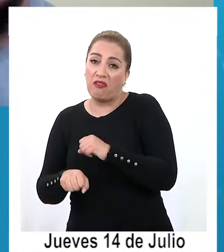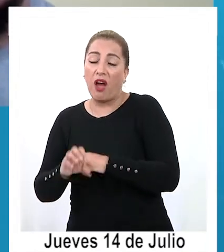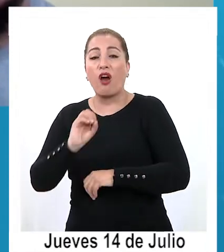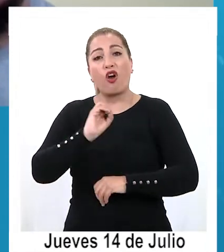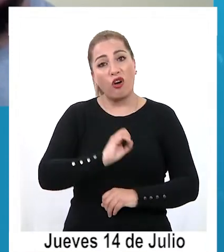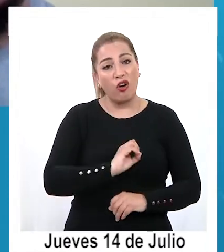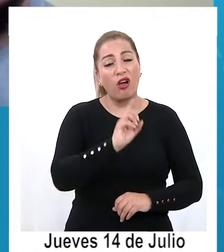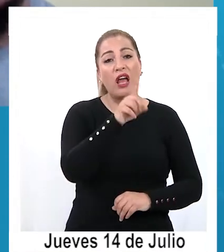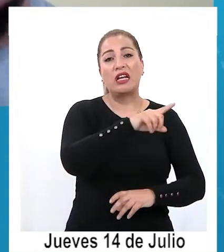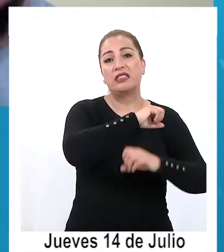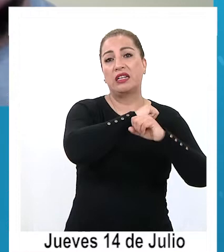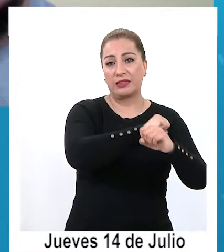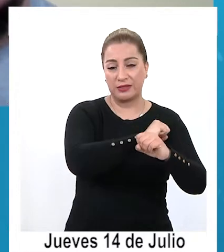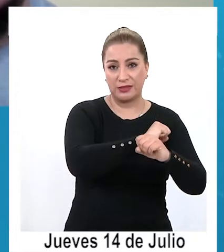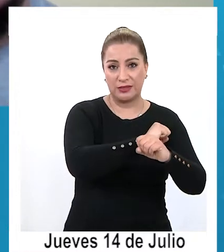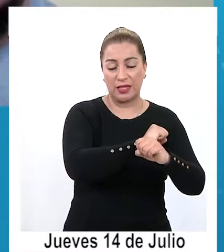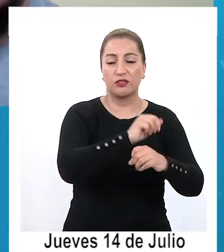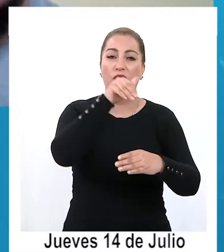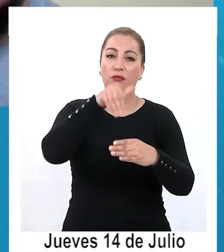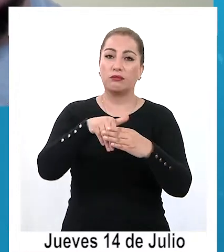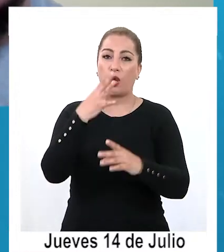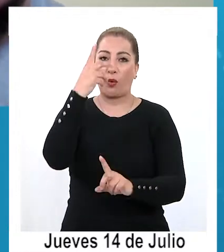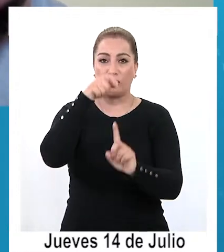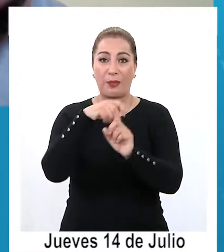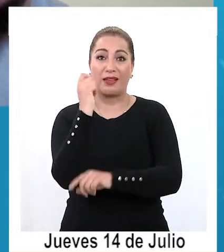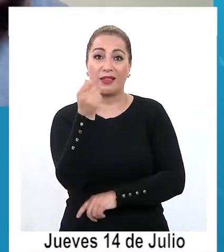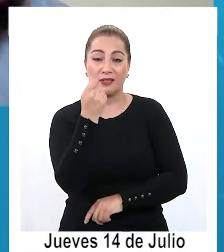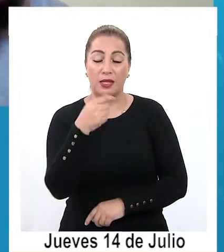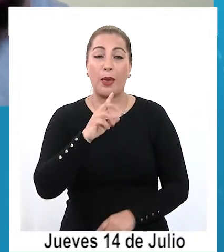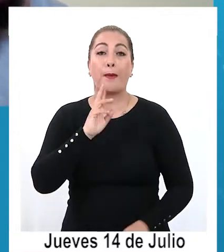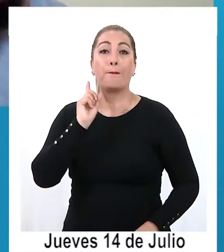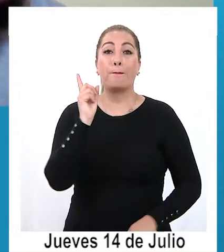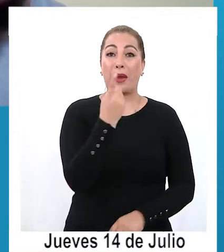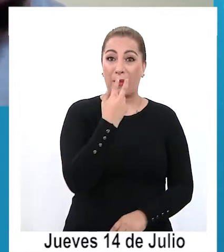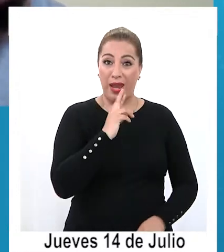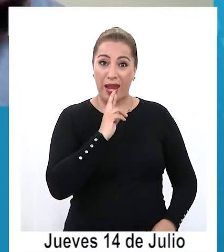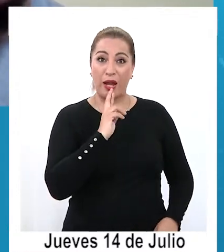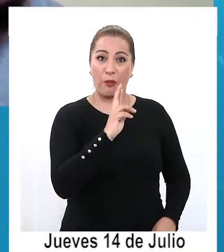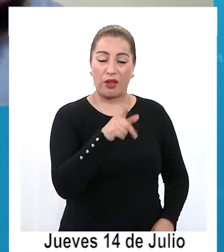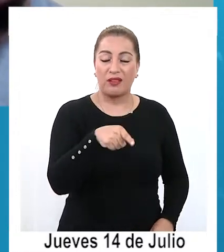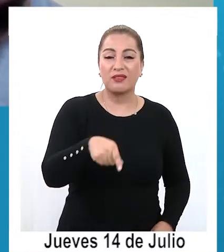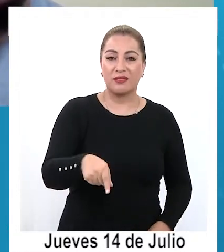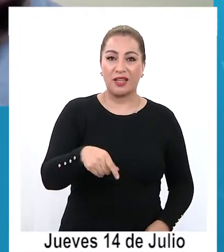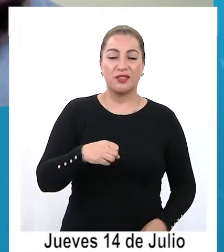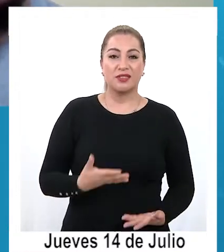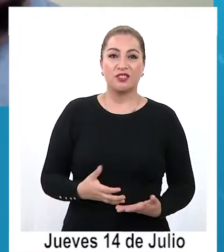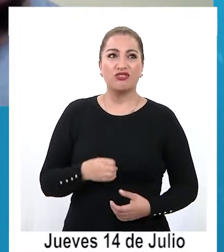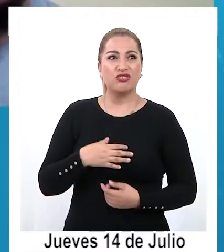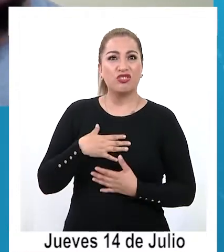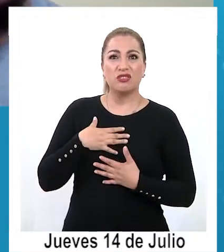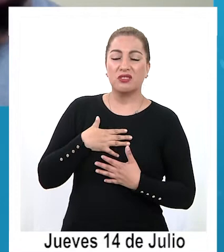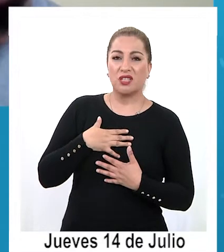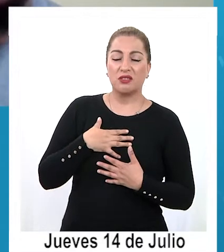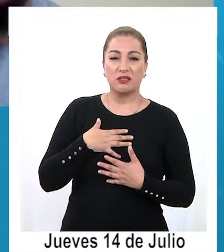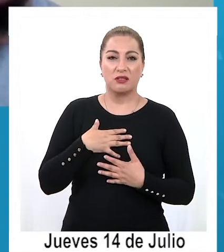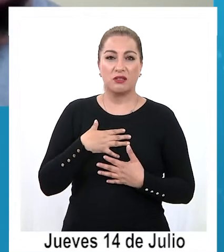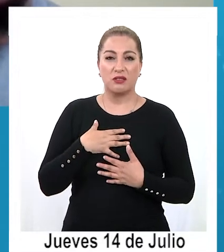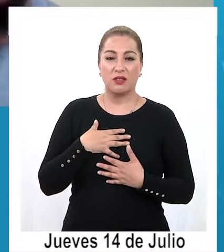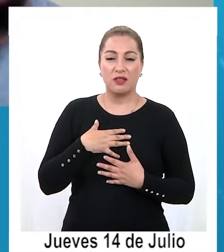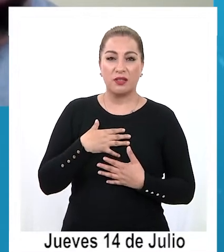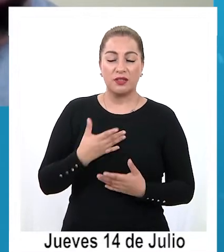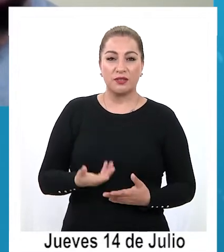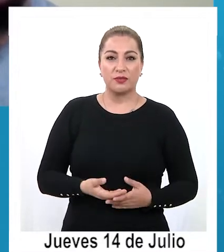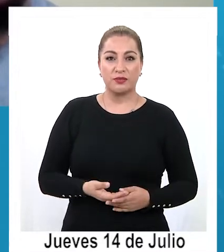o rechazar en el plebiscito 4 de septiembre. La primera de ellas, que yo siento que es la que ha estado circulando más que